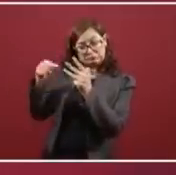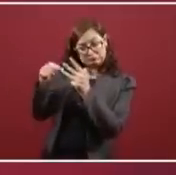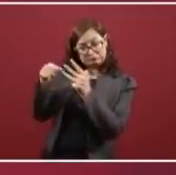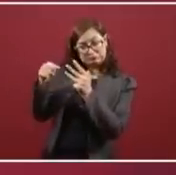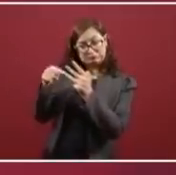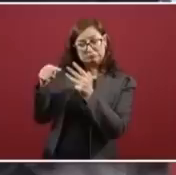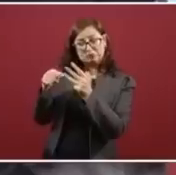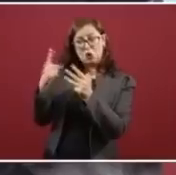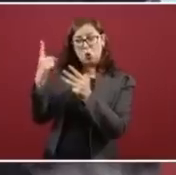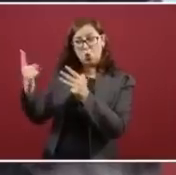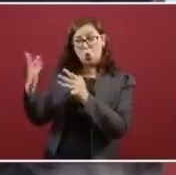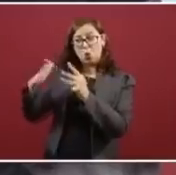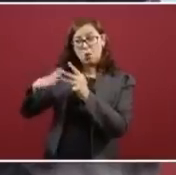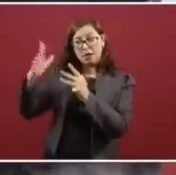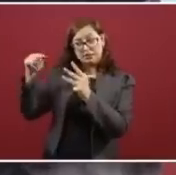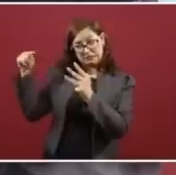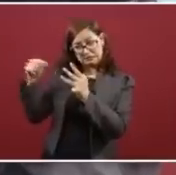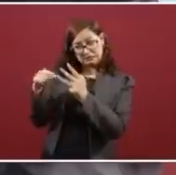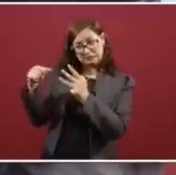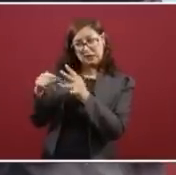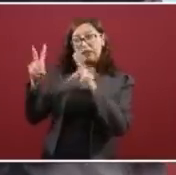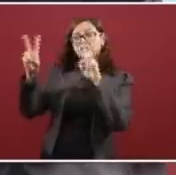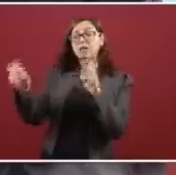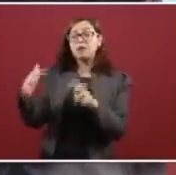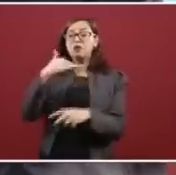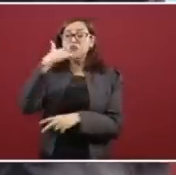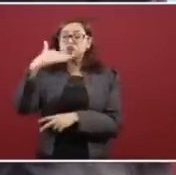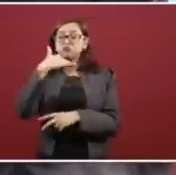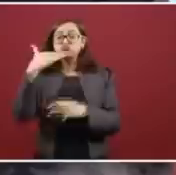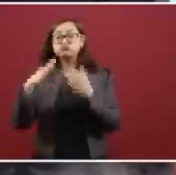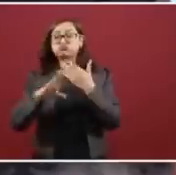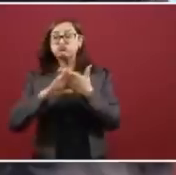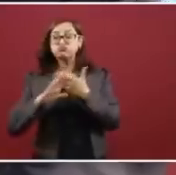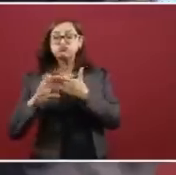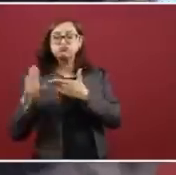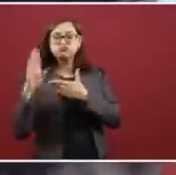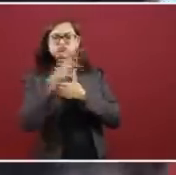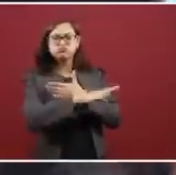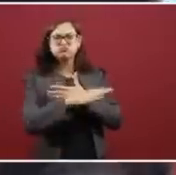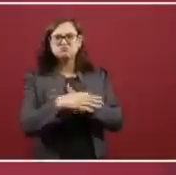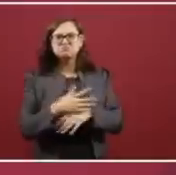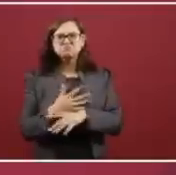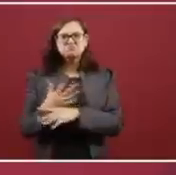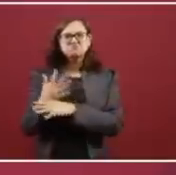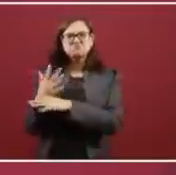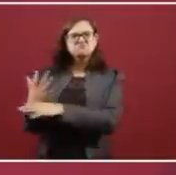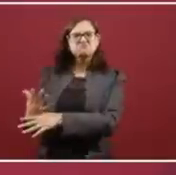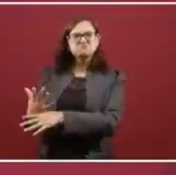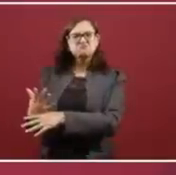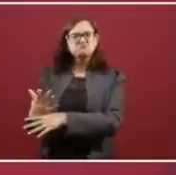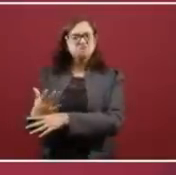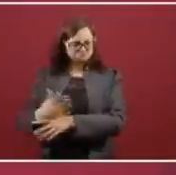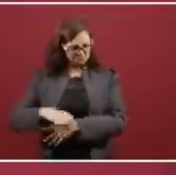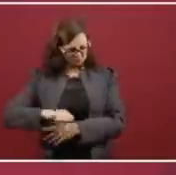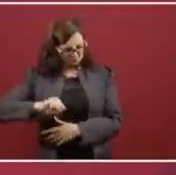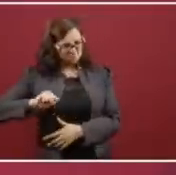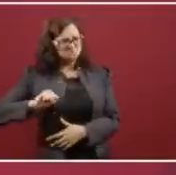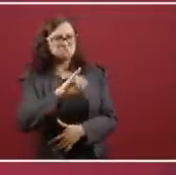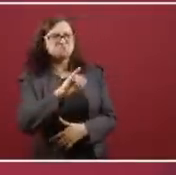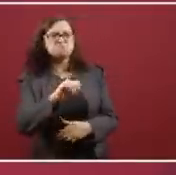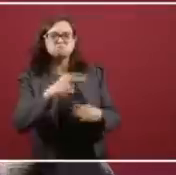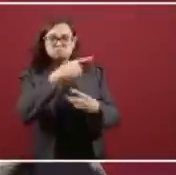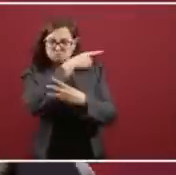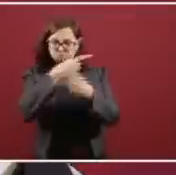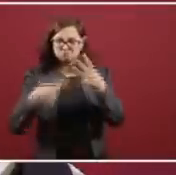que logremos acabar con la corrupción y dice si tres compromisos